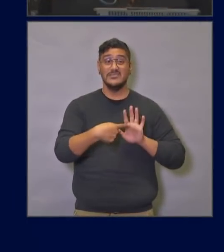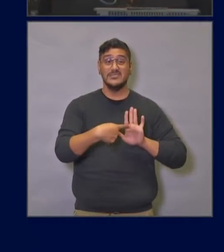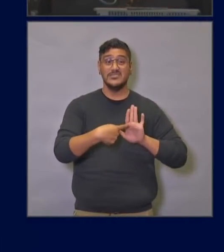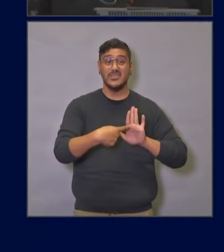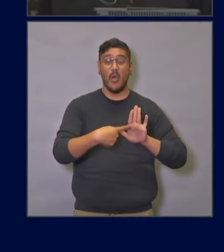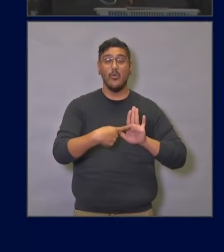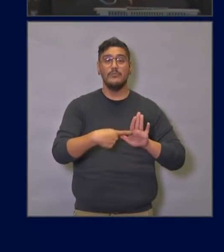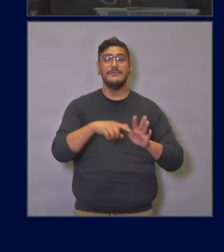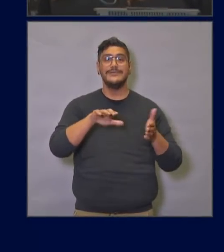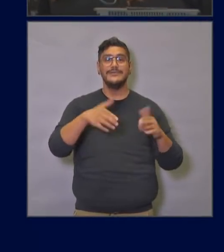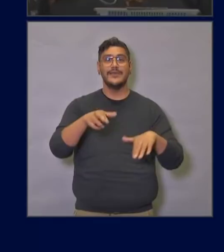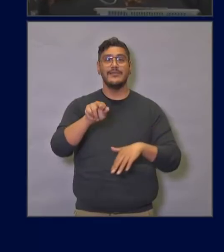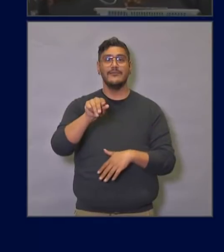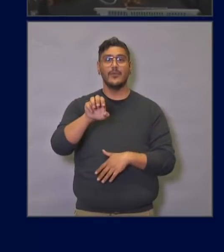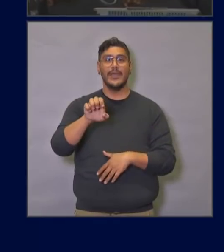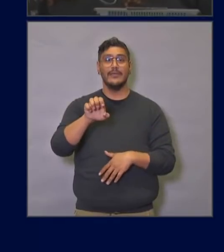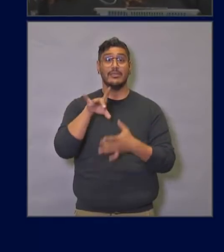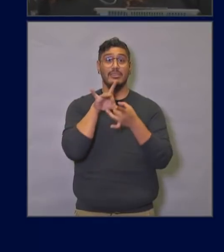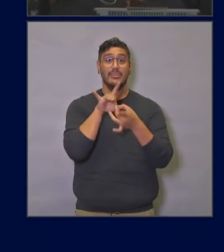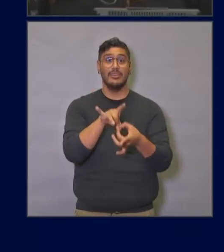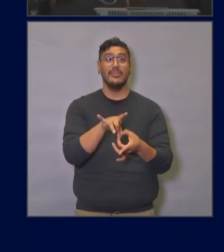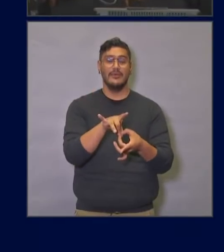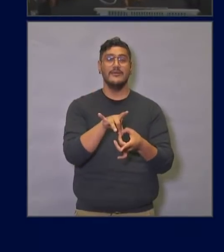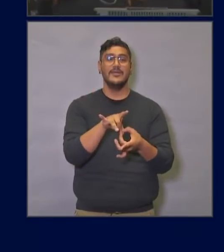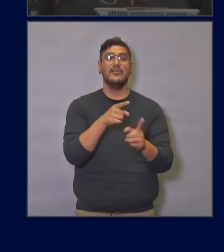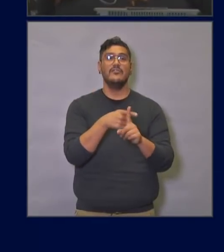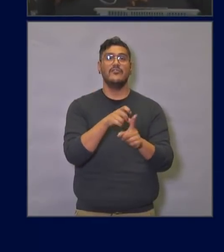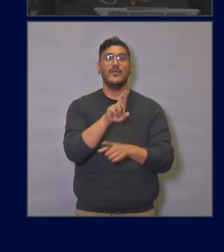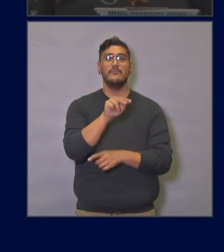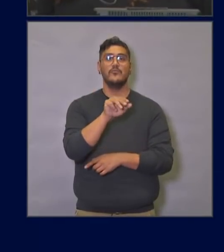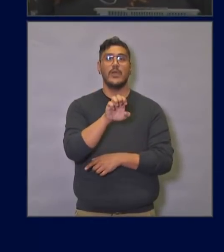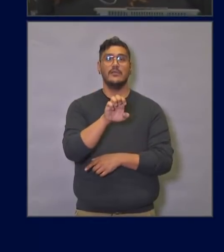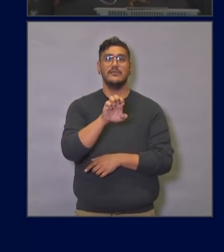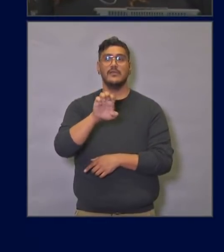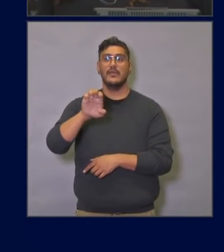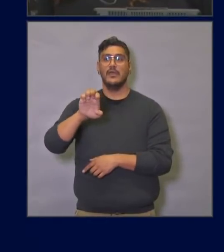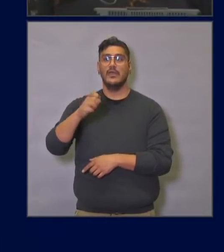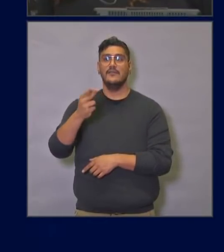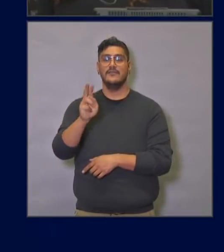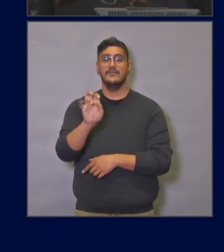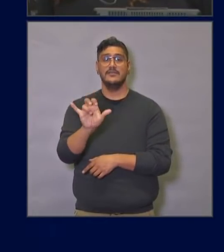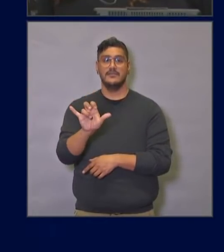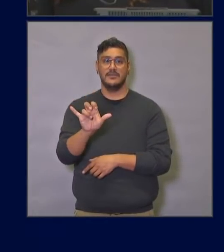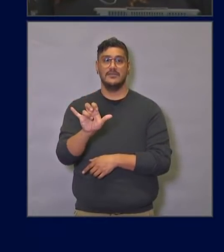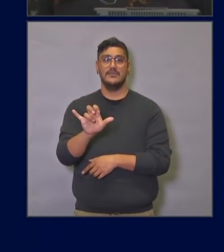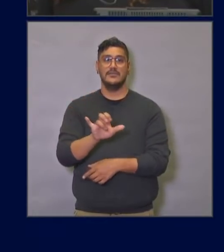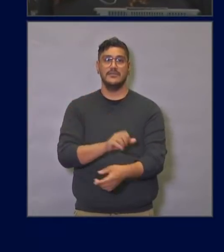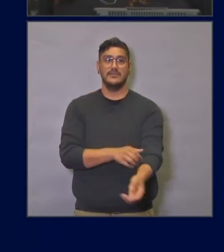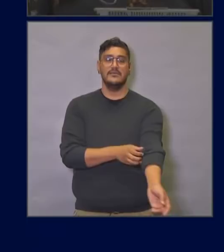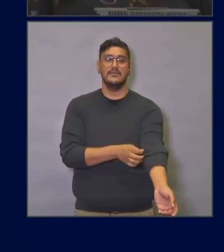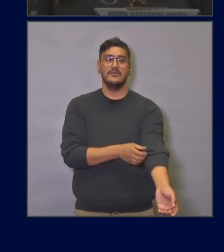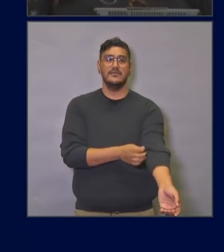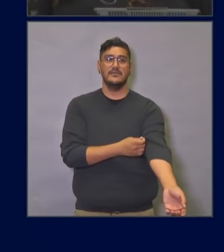de mortalidad debido a COVID-19 por raza, etnicidad y